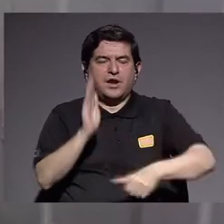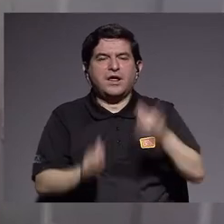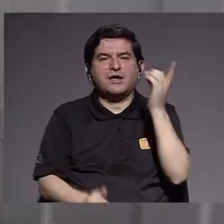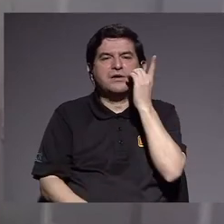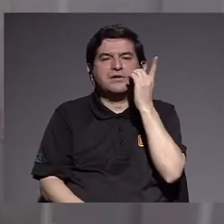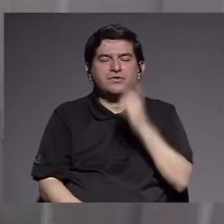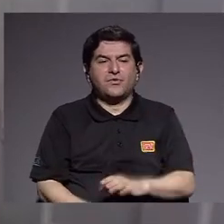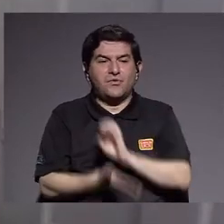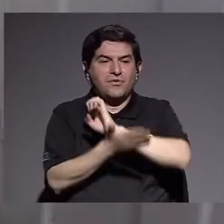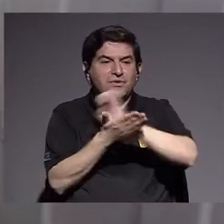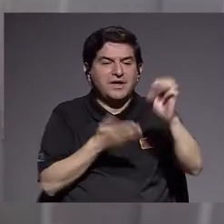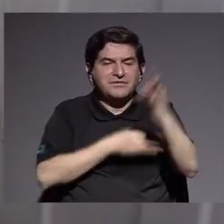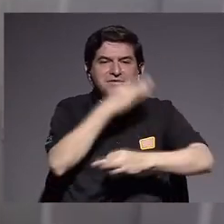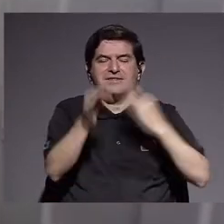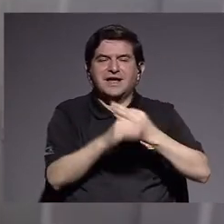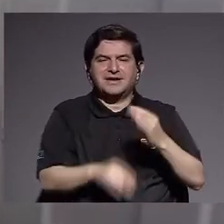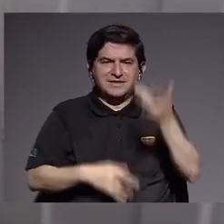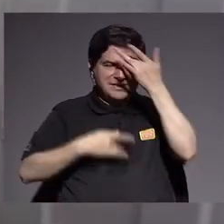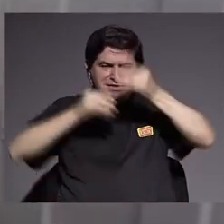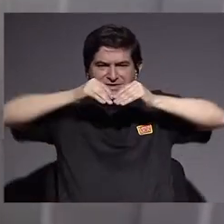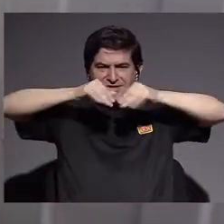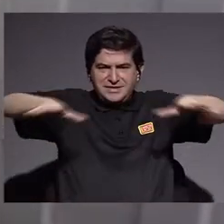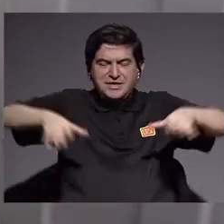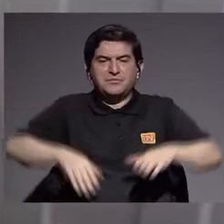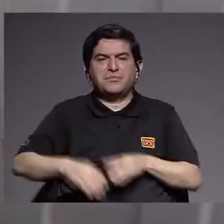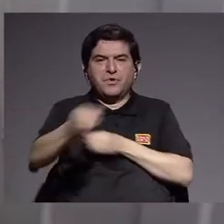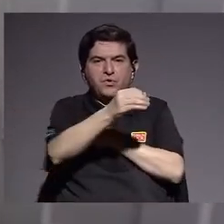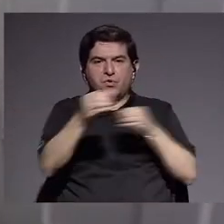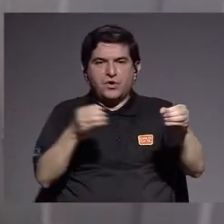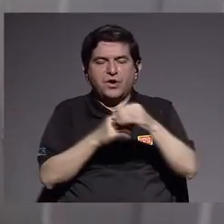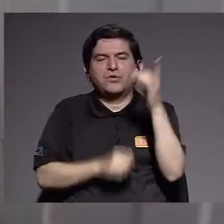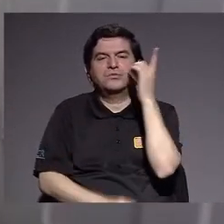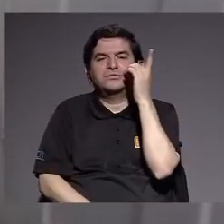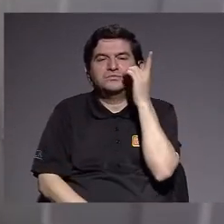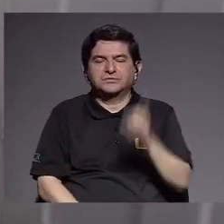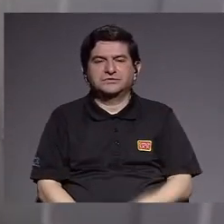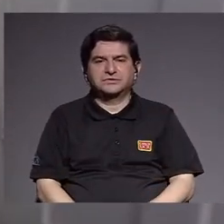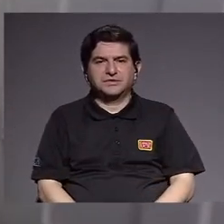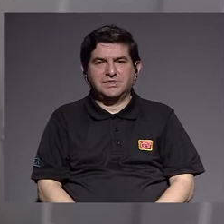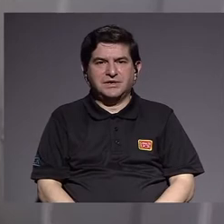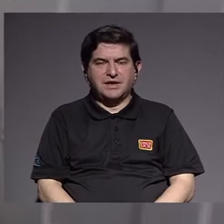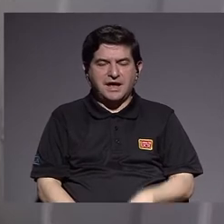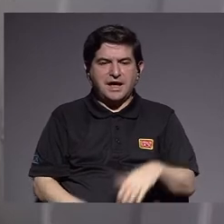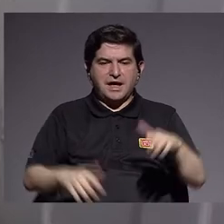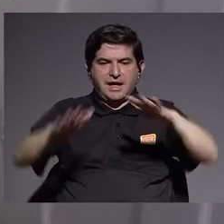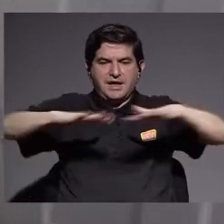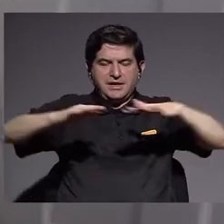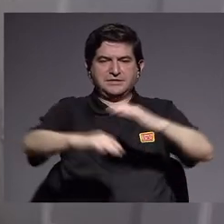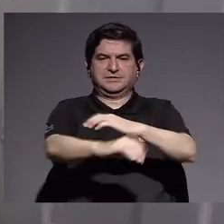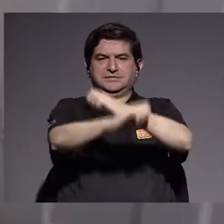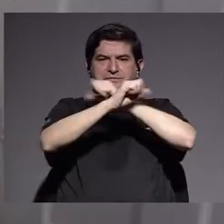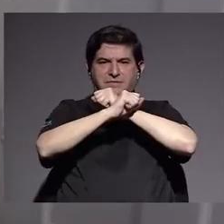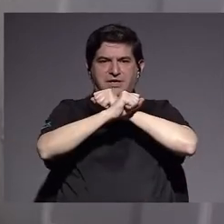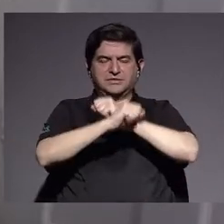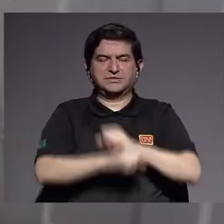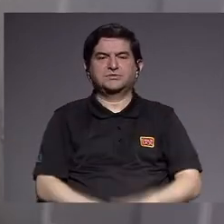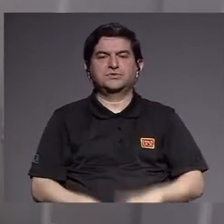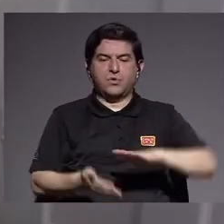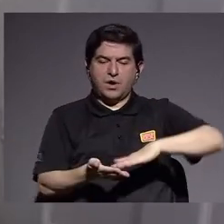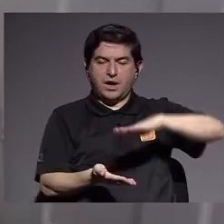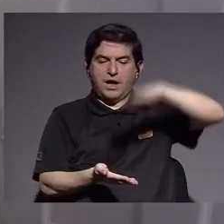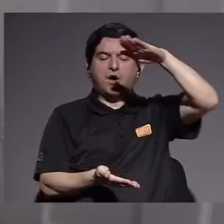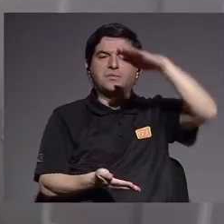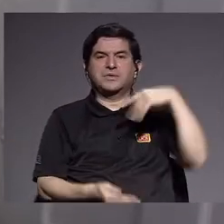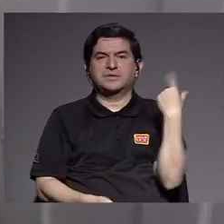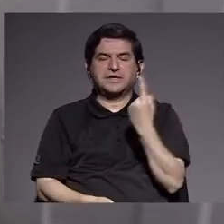consultorio oncológico generando una seguridad aumentando esa seguridad en la que siempre hemos estado trabajando insistiendo mucho